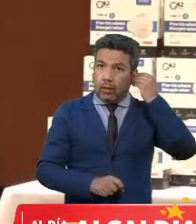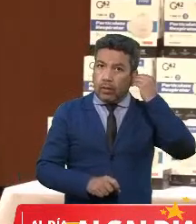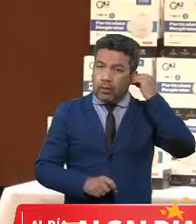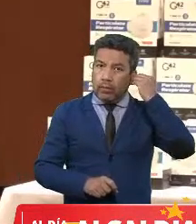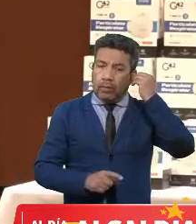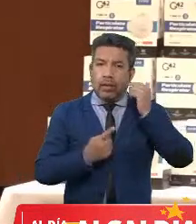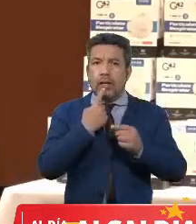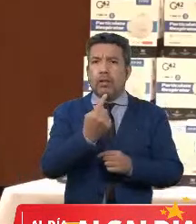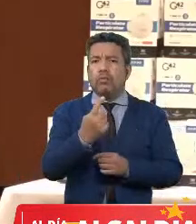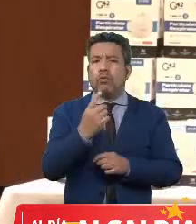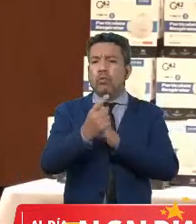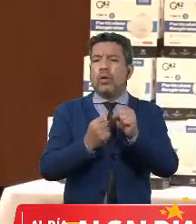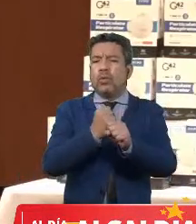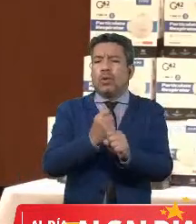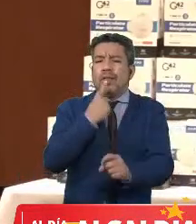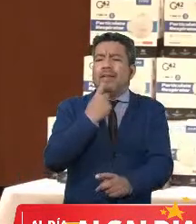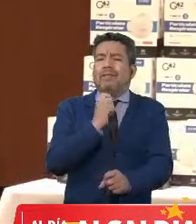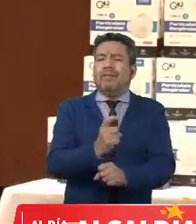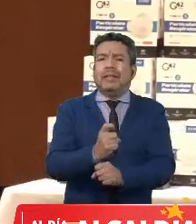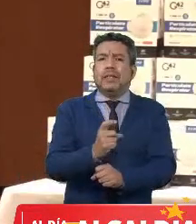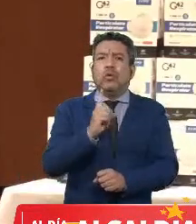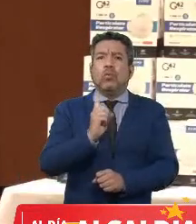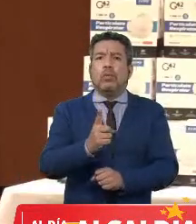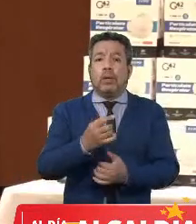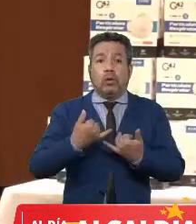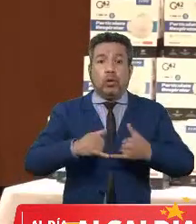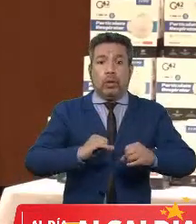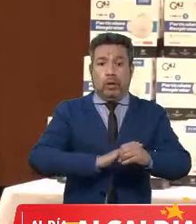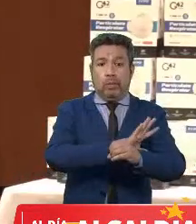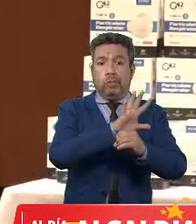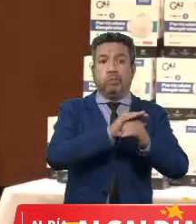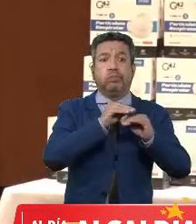Digo que es un año difícil porque es un año en el que todavía tendremos pandemia,